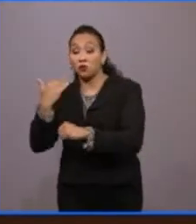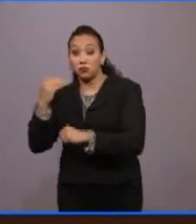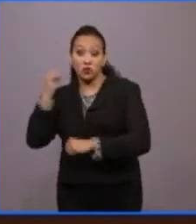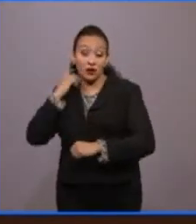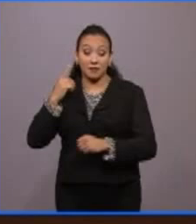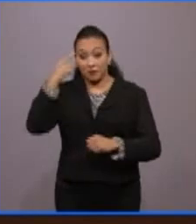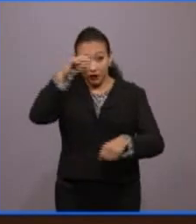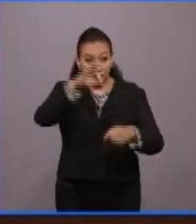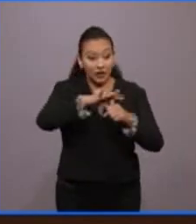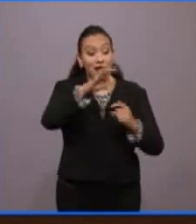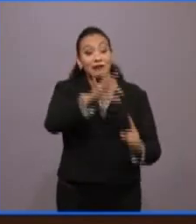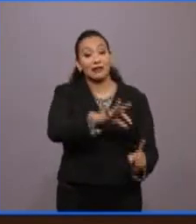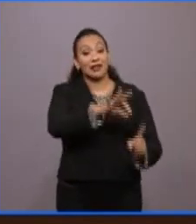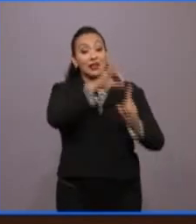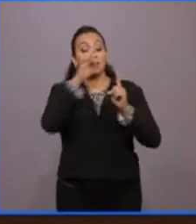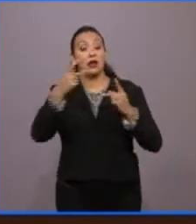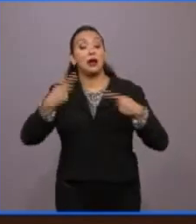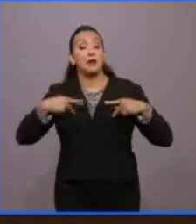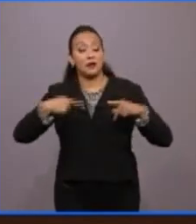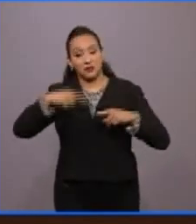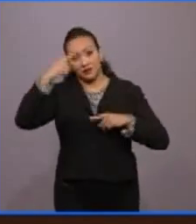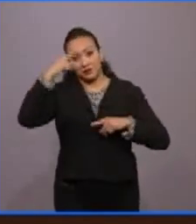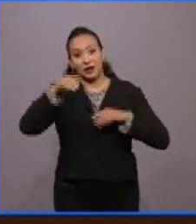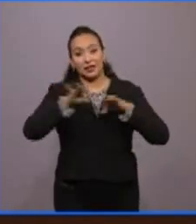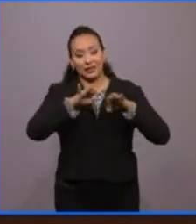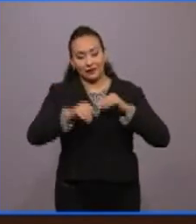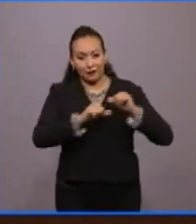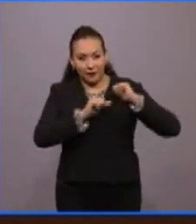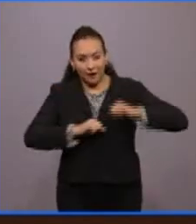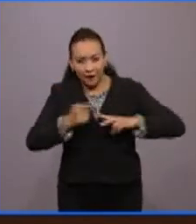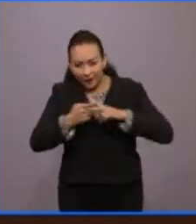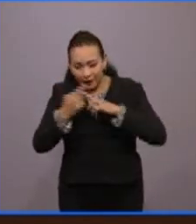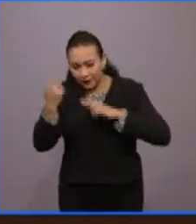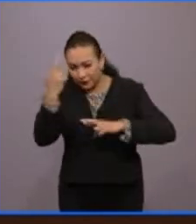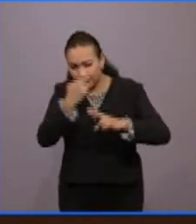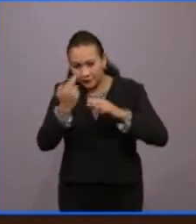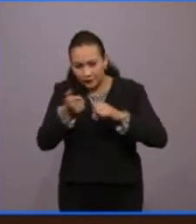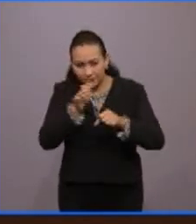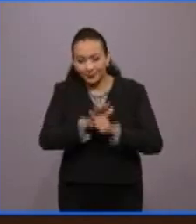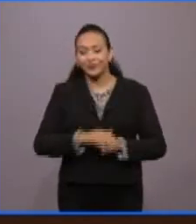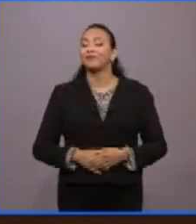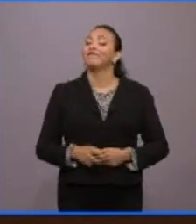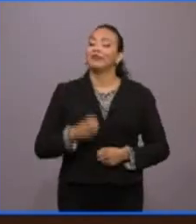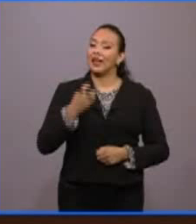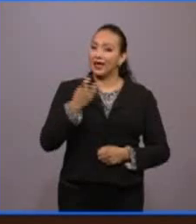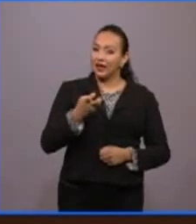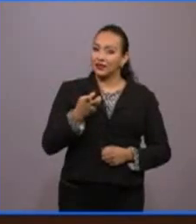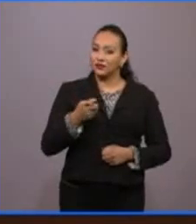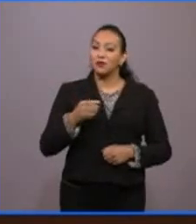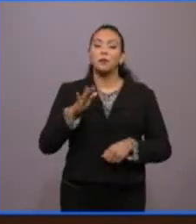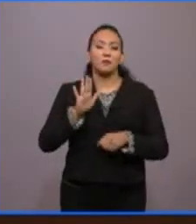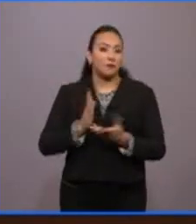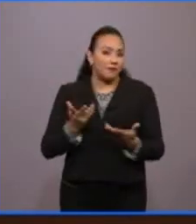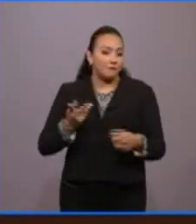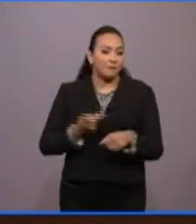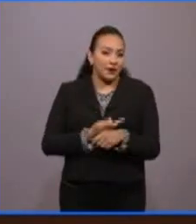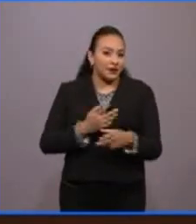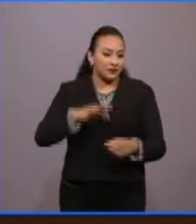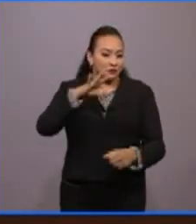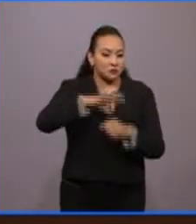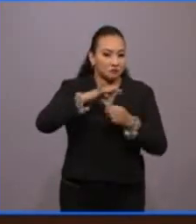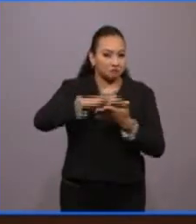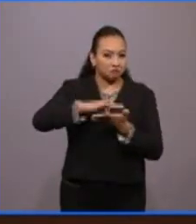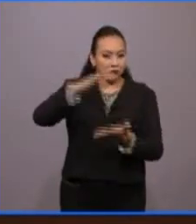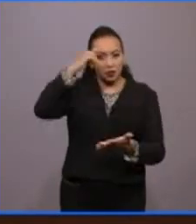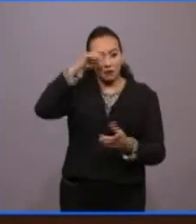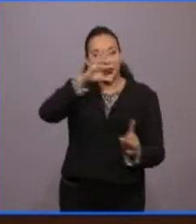Congreso para designar a la persona titular de la auditoría local. Esto por ser una forma de eludir esa mayoría para nombrar a las personas